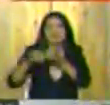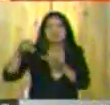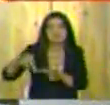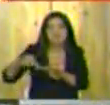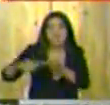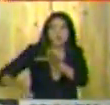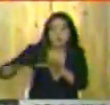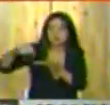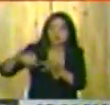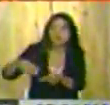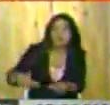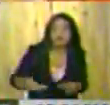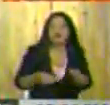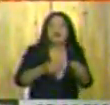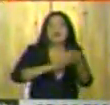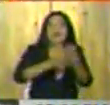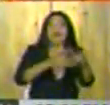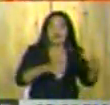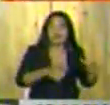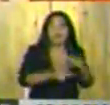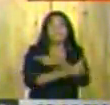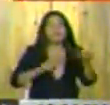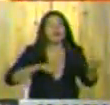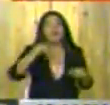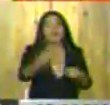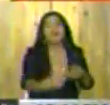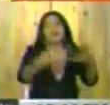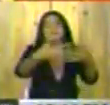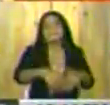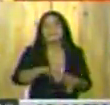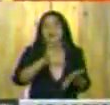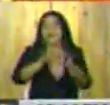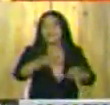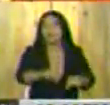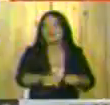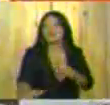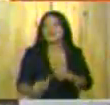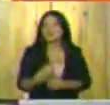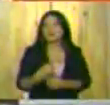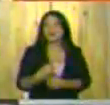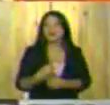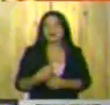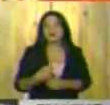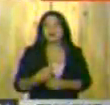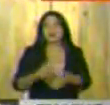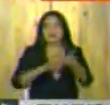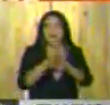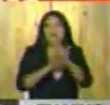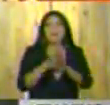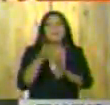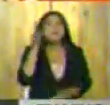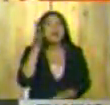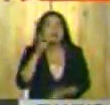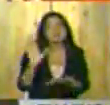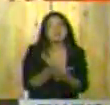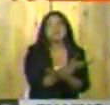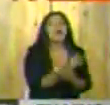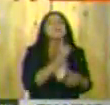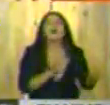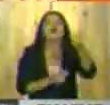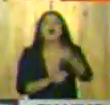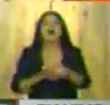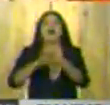las arepas. Pero luego vino el capitalismo y nos impuso, nos quitó la arepa amarilla y nos impuso